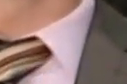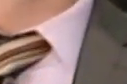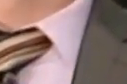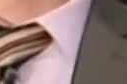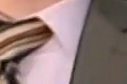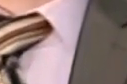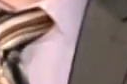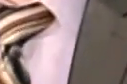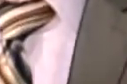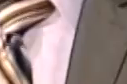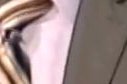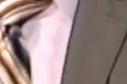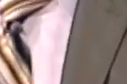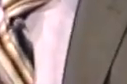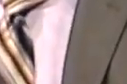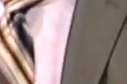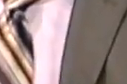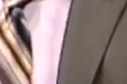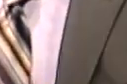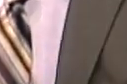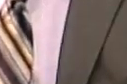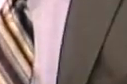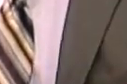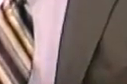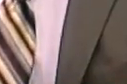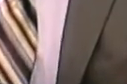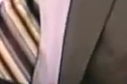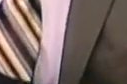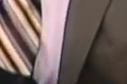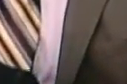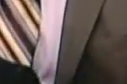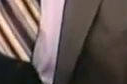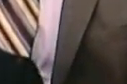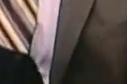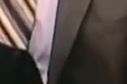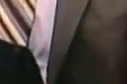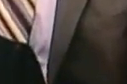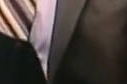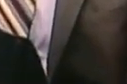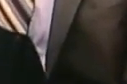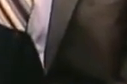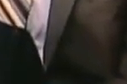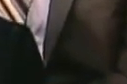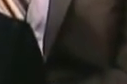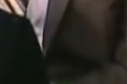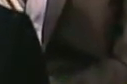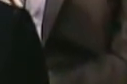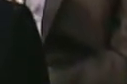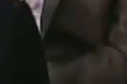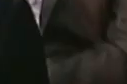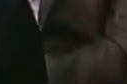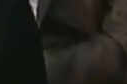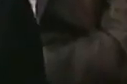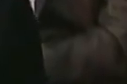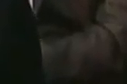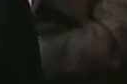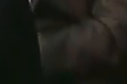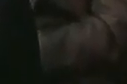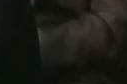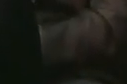aquellos gobiernos que han entrado en dinámicas que no favorecen las relaciones